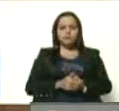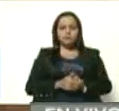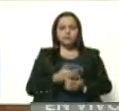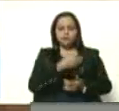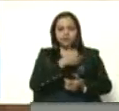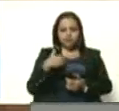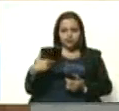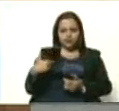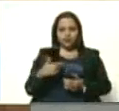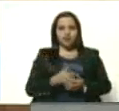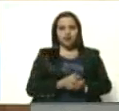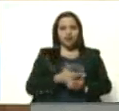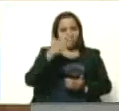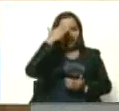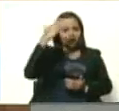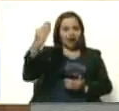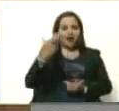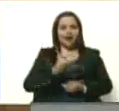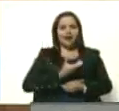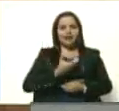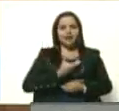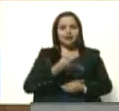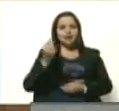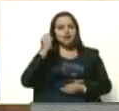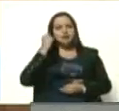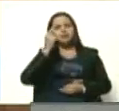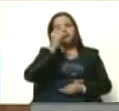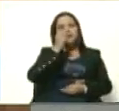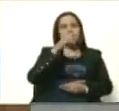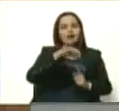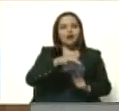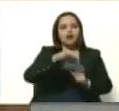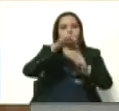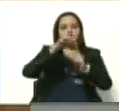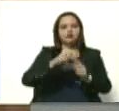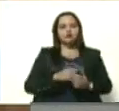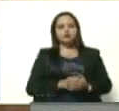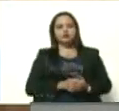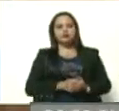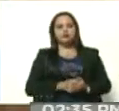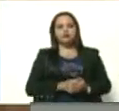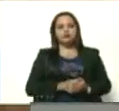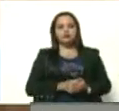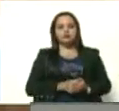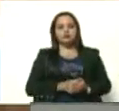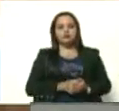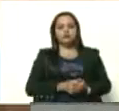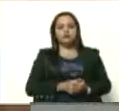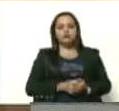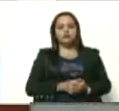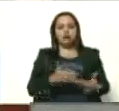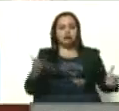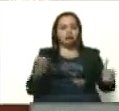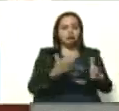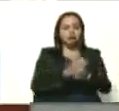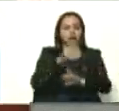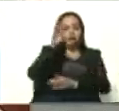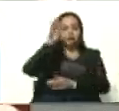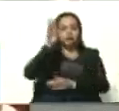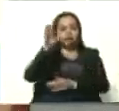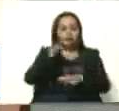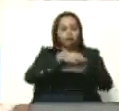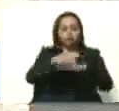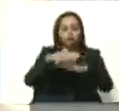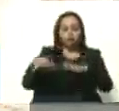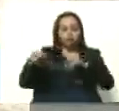saludar a las alcaldesas y alcaldes electos para regir los destinos de los municipios de este bello